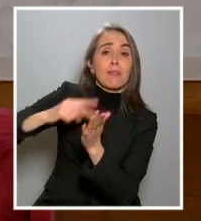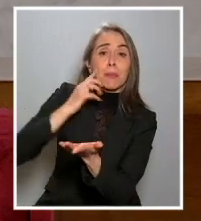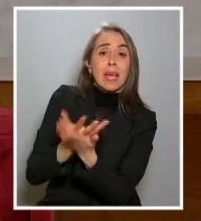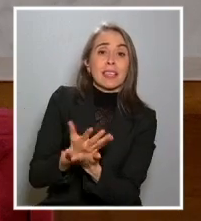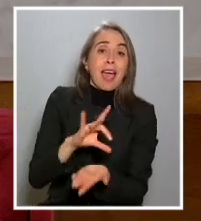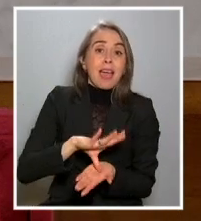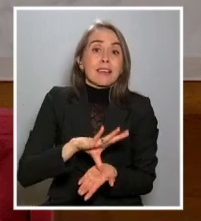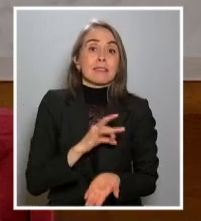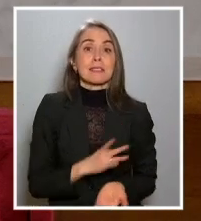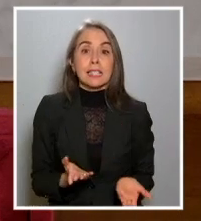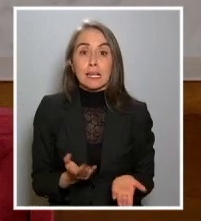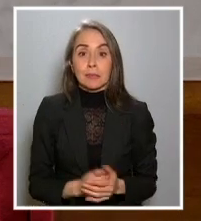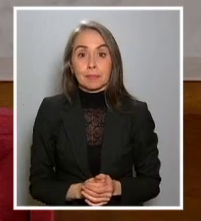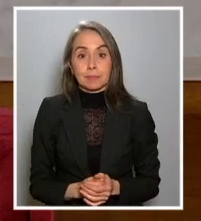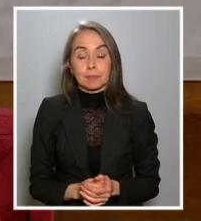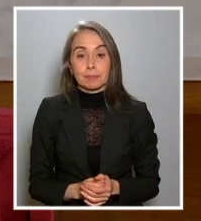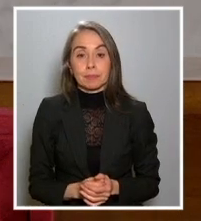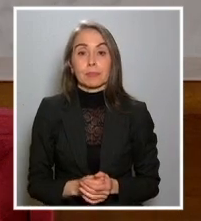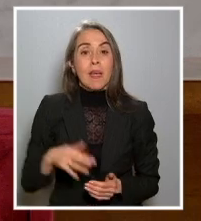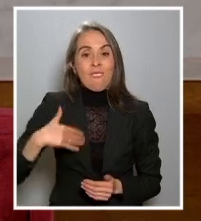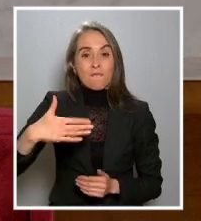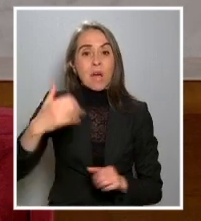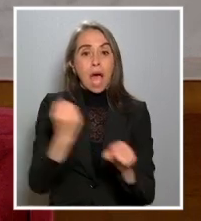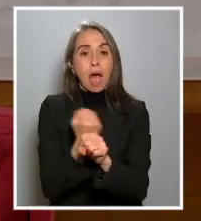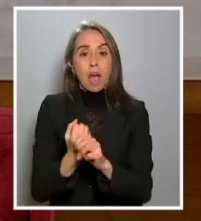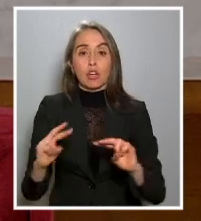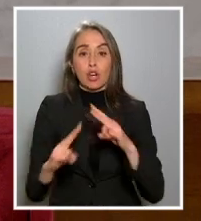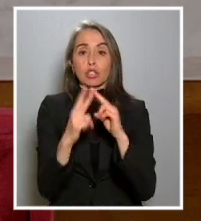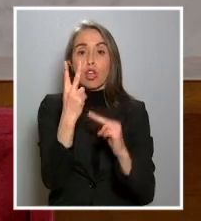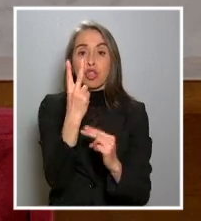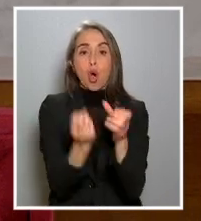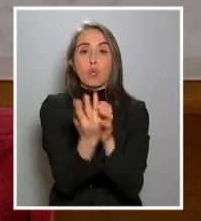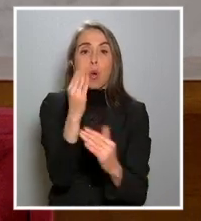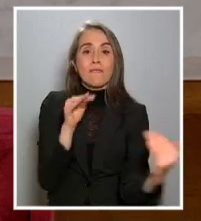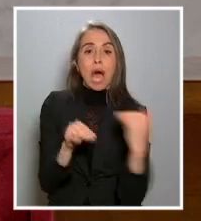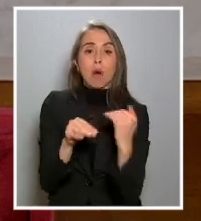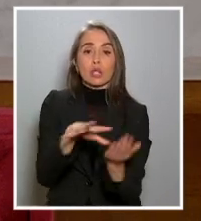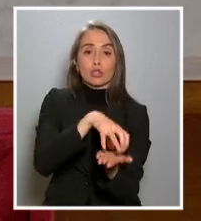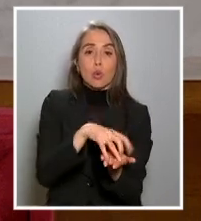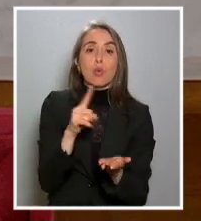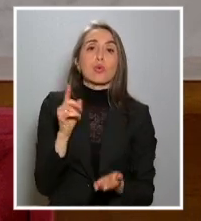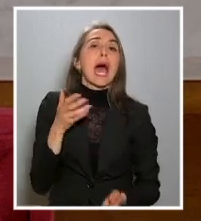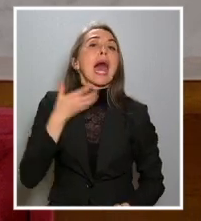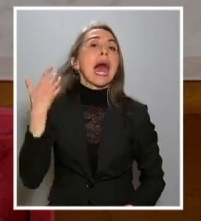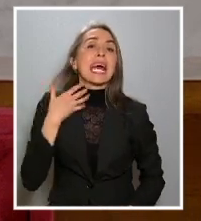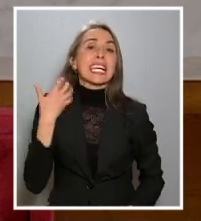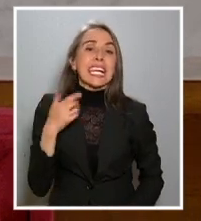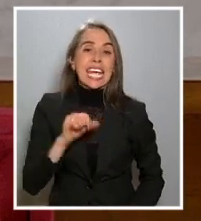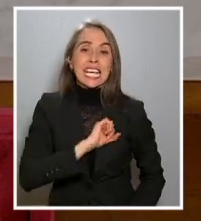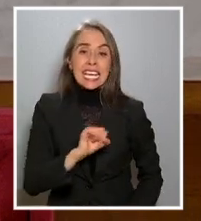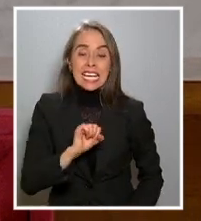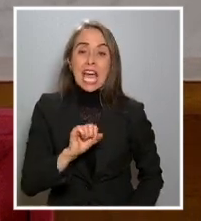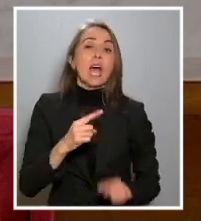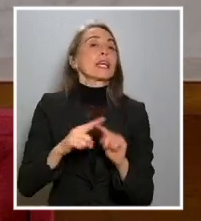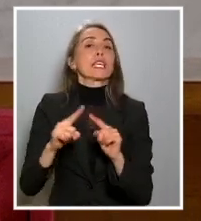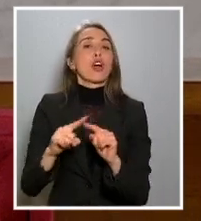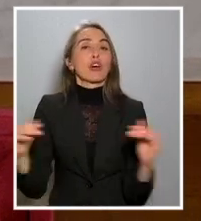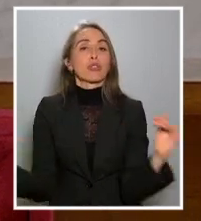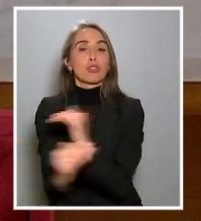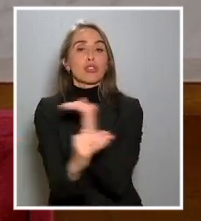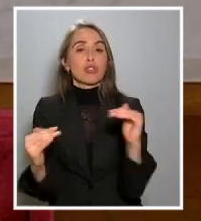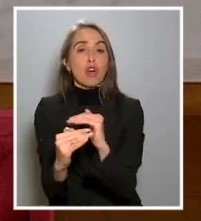como país. Vamos a construir también 2 autopistas urbanas, una en Renca y la otra en el eje General